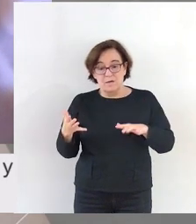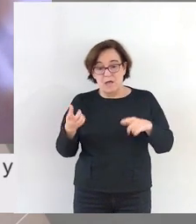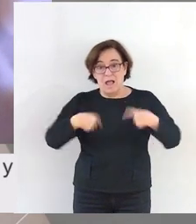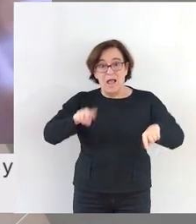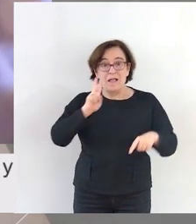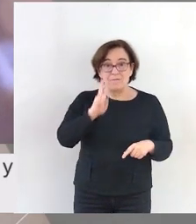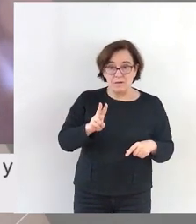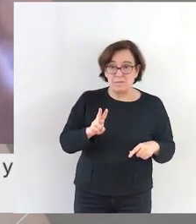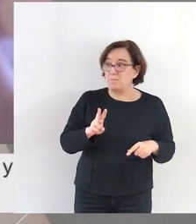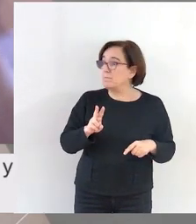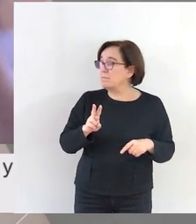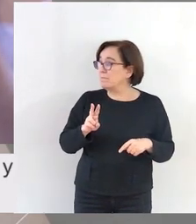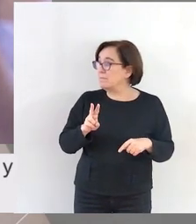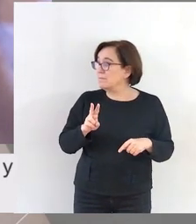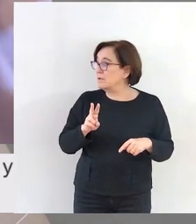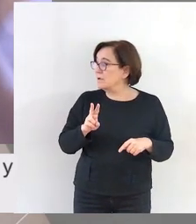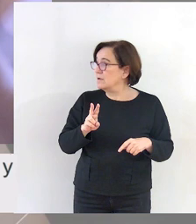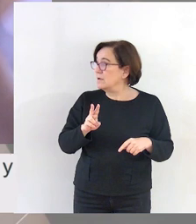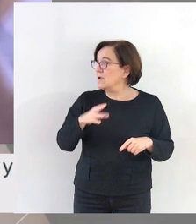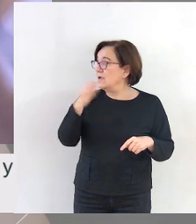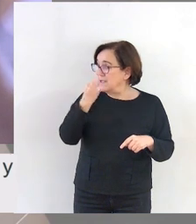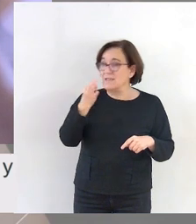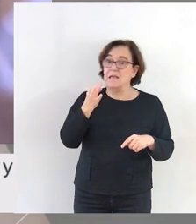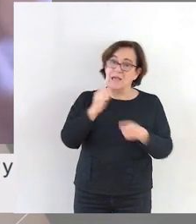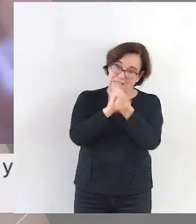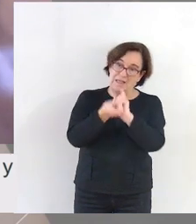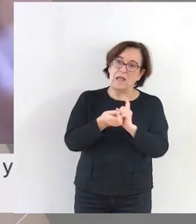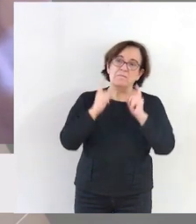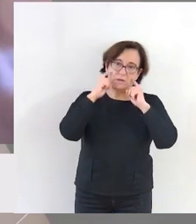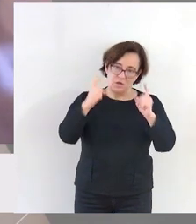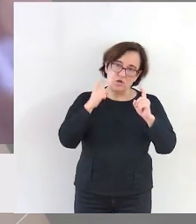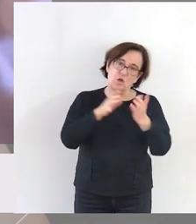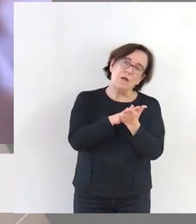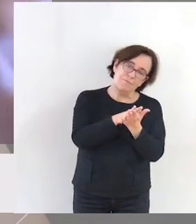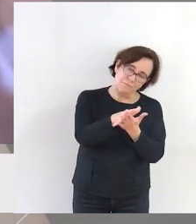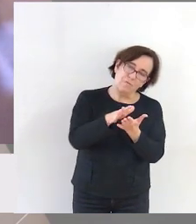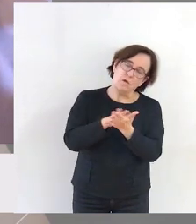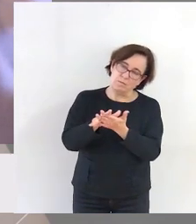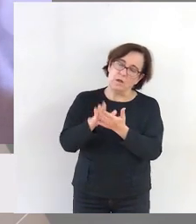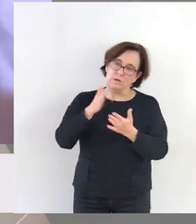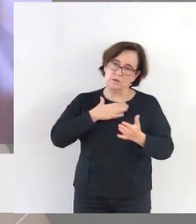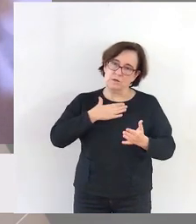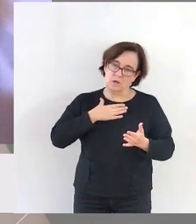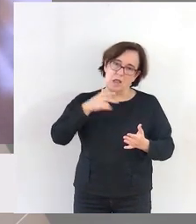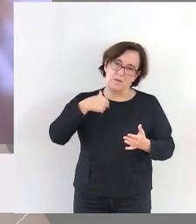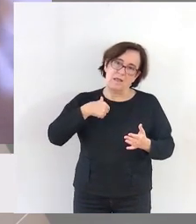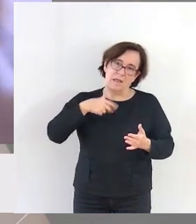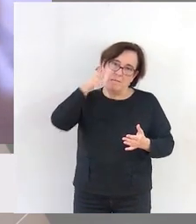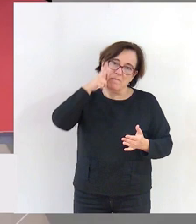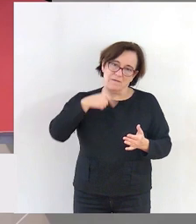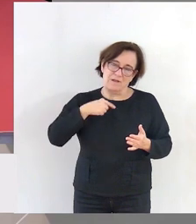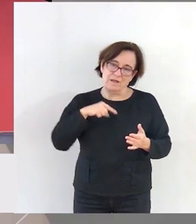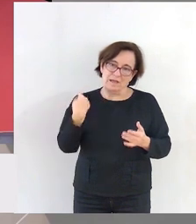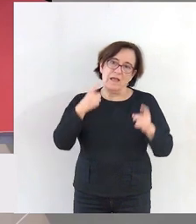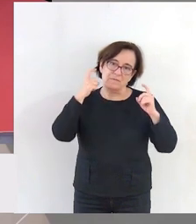vemos en qué es lo que queremos que cambie intentar influir Desde esa posición privilegiada que tenemos